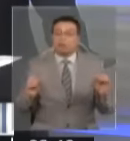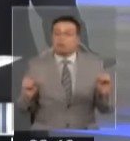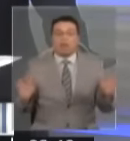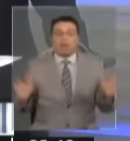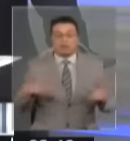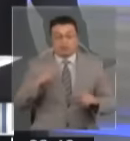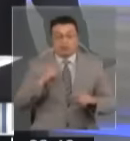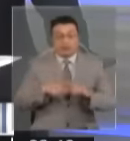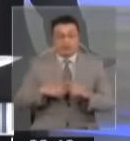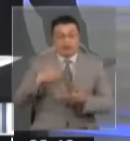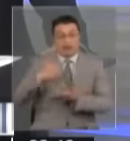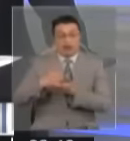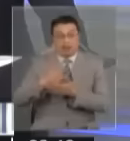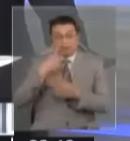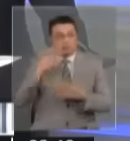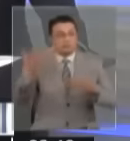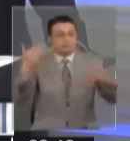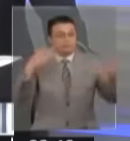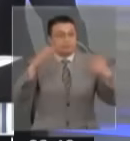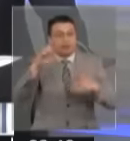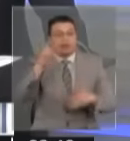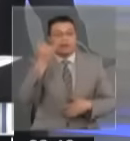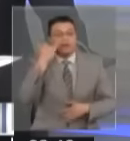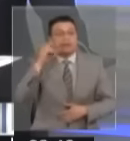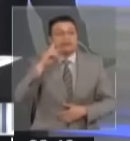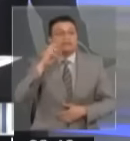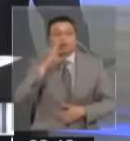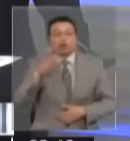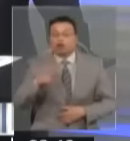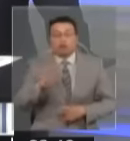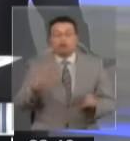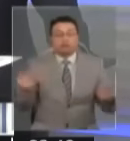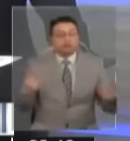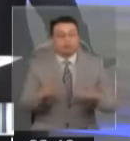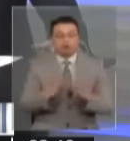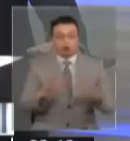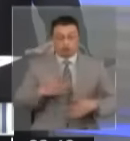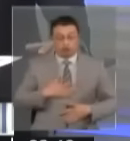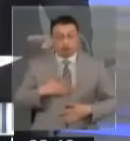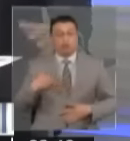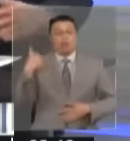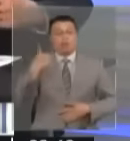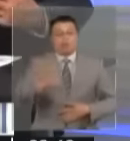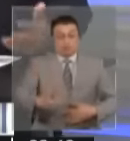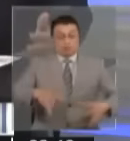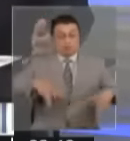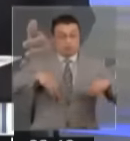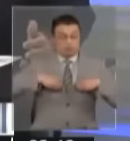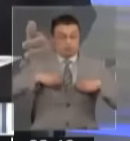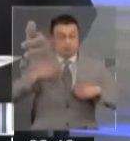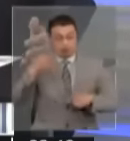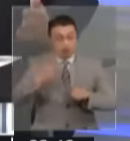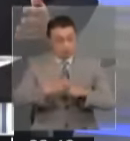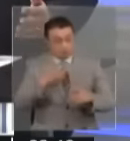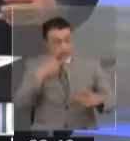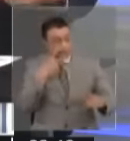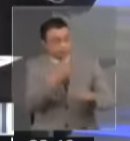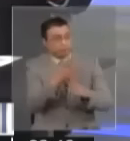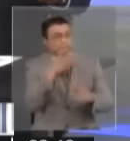exalcalde llamó a una licitación, no hubo oferente. Yo, cuando asumí, a los dos meses me puse en campaña